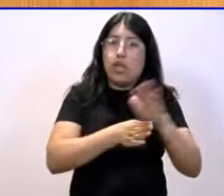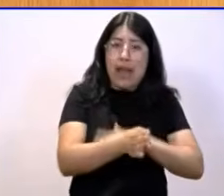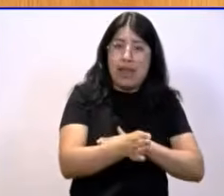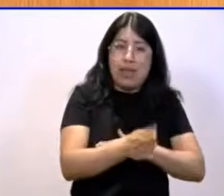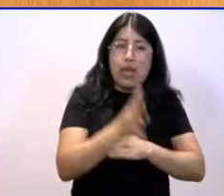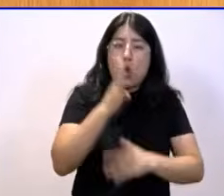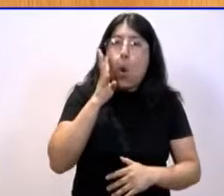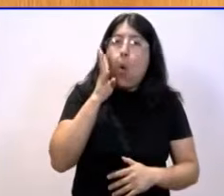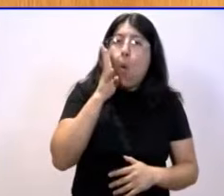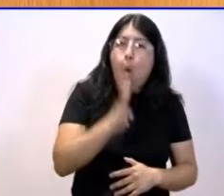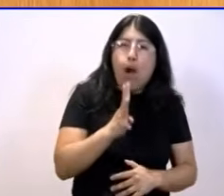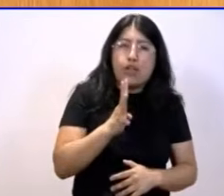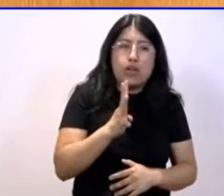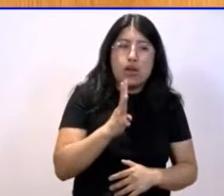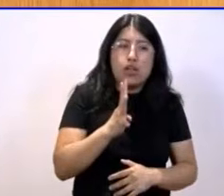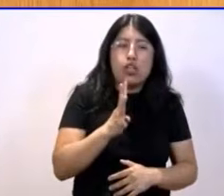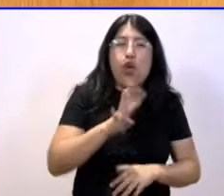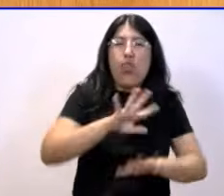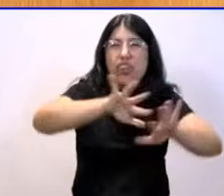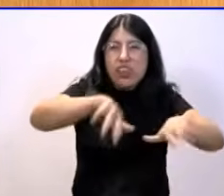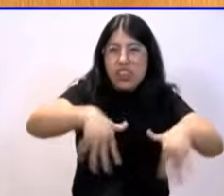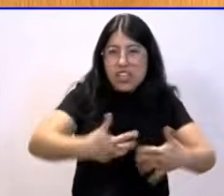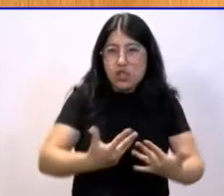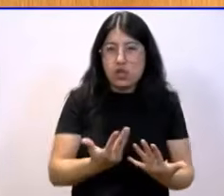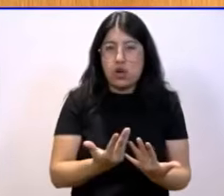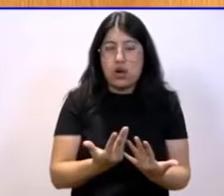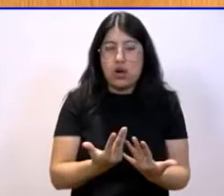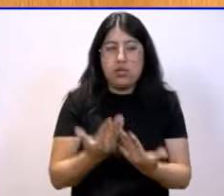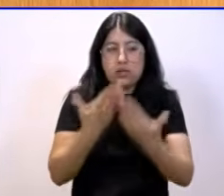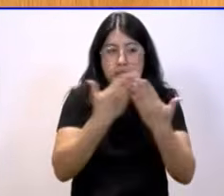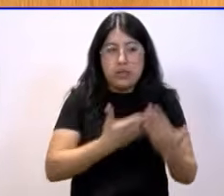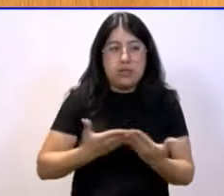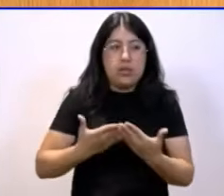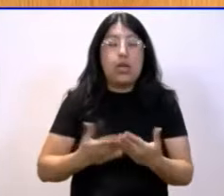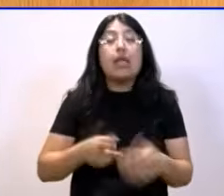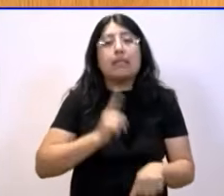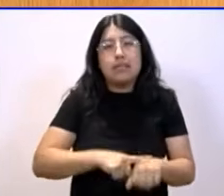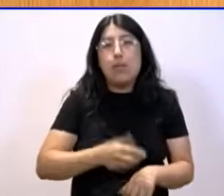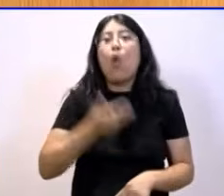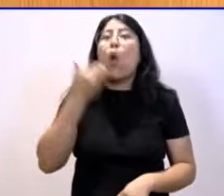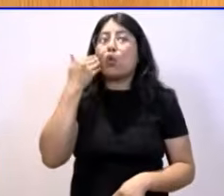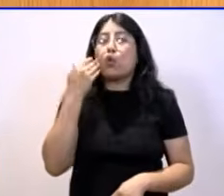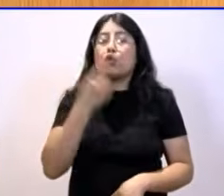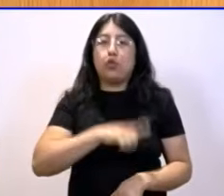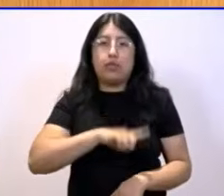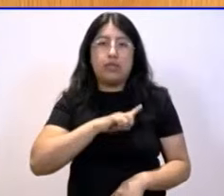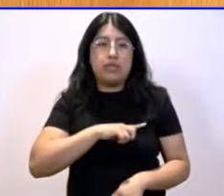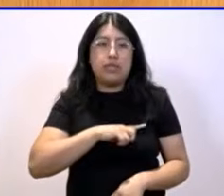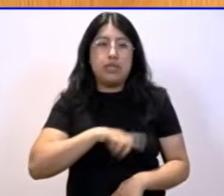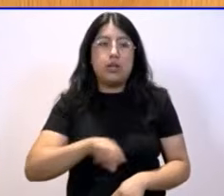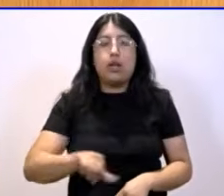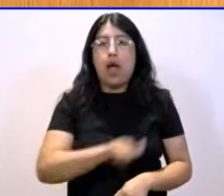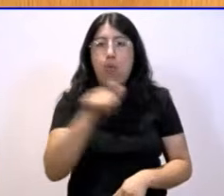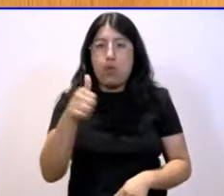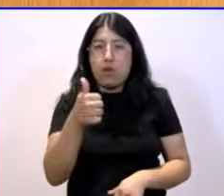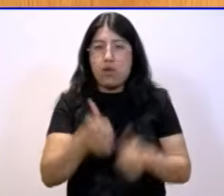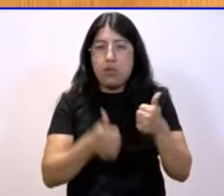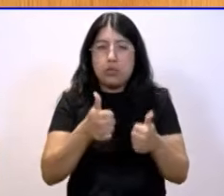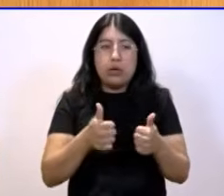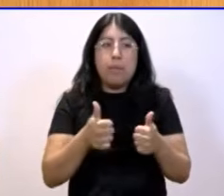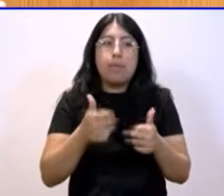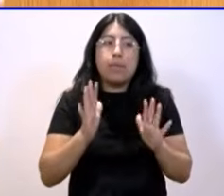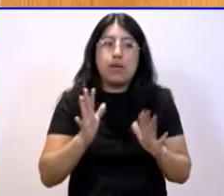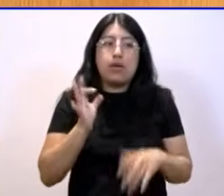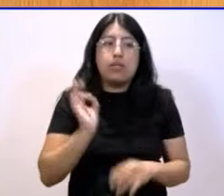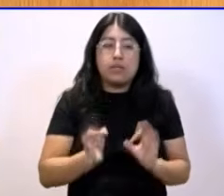4 años, 10 horas al día. Y estoy muy orgulloso de aquel tiempo y estoy muy orgulloso de haber aprobado mi oposición. Pero es verdad